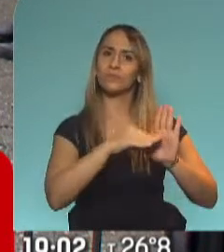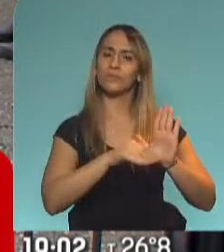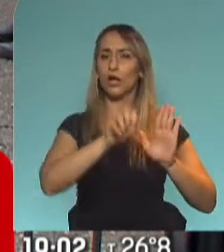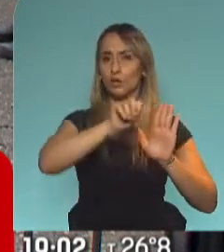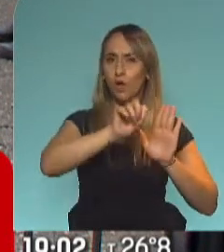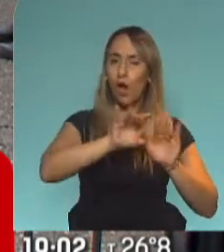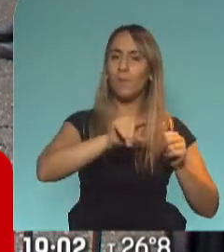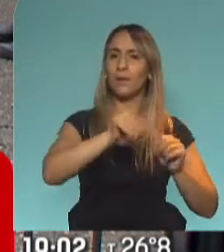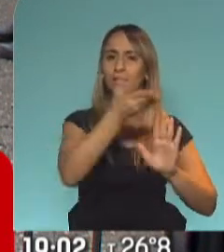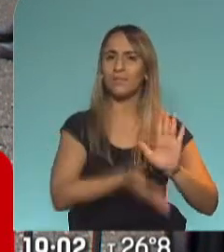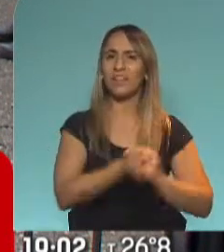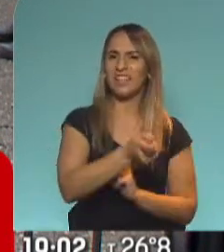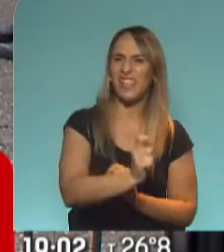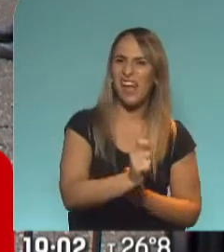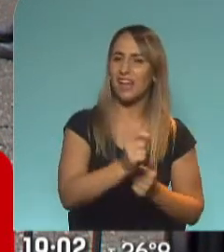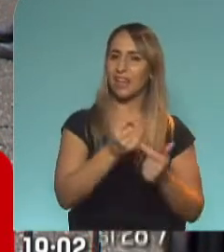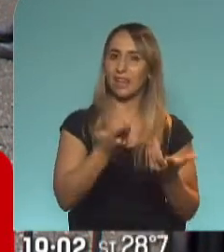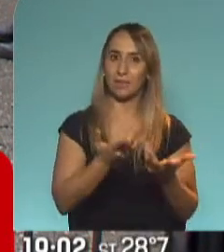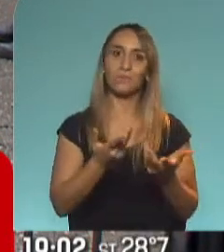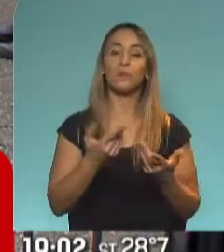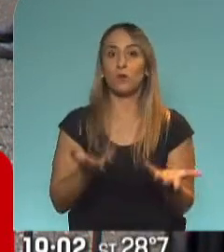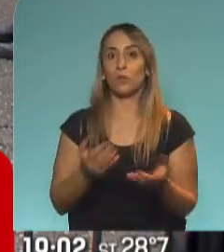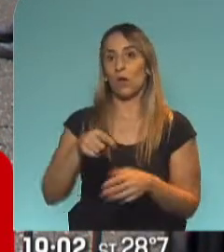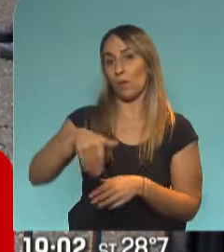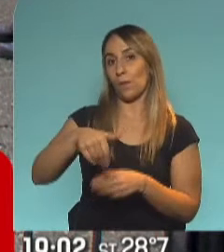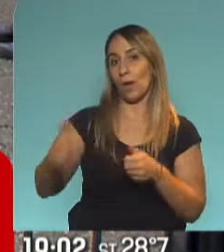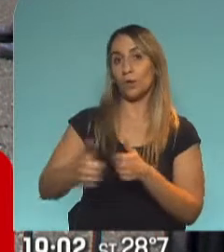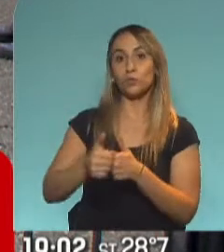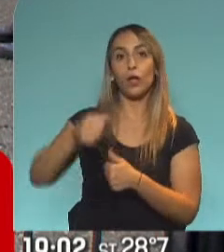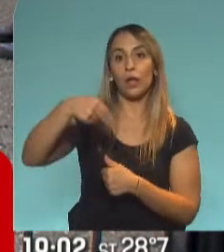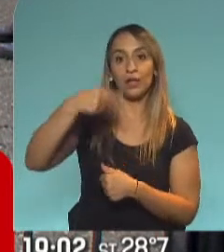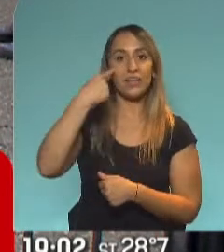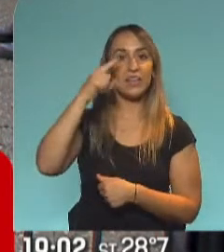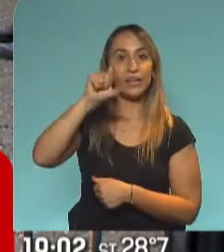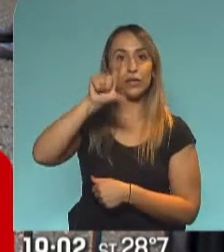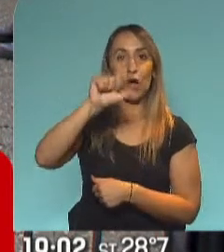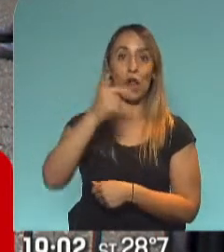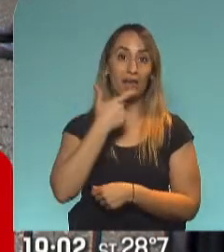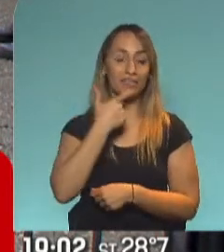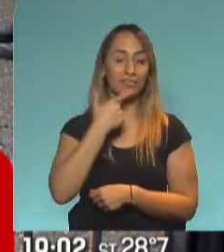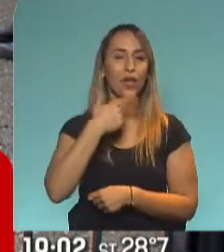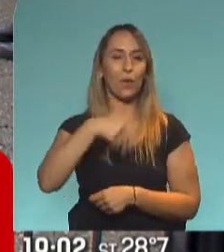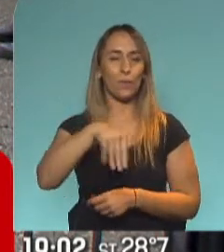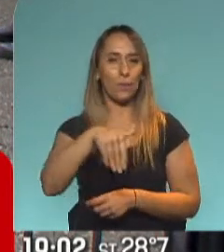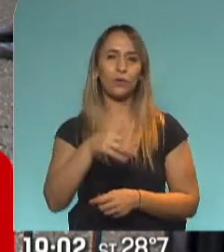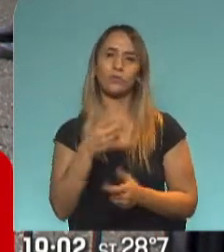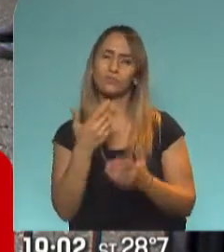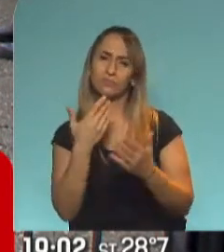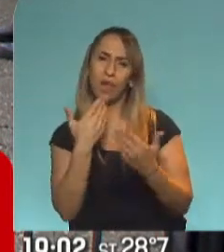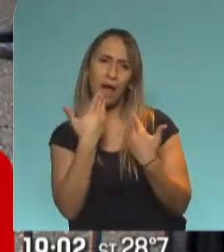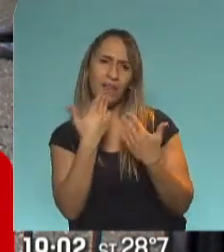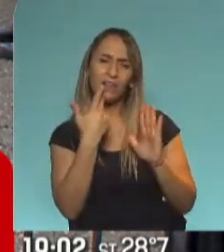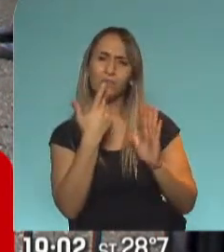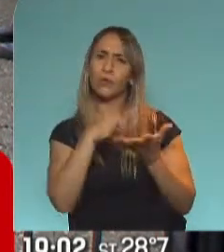de quiénes se tratan. Claro, ahora con Nicolás Fiorentino repararemos en cada uno de esos casos, porque es